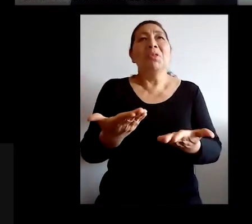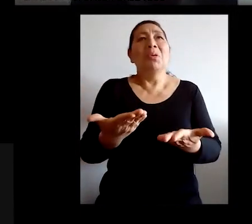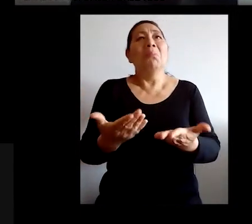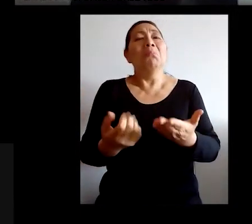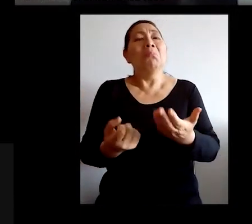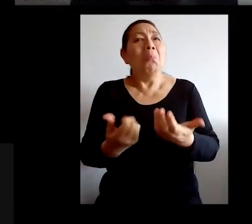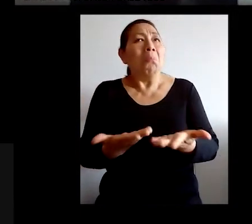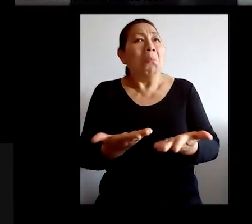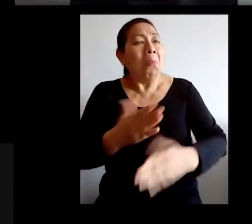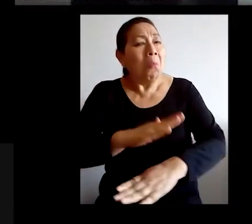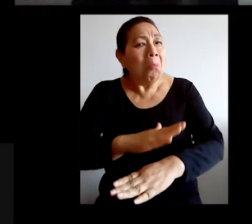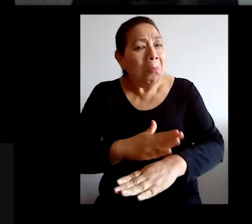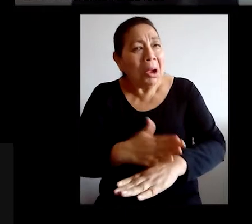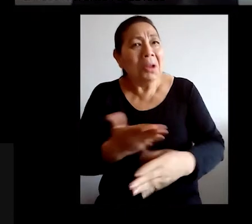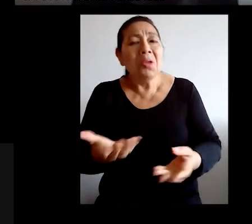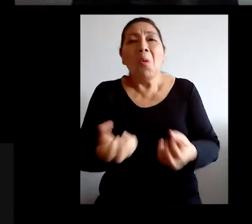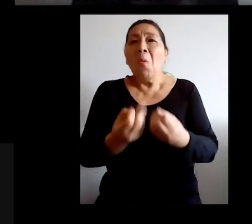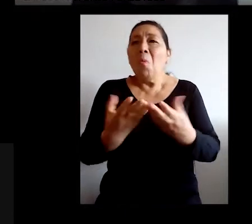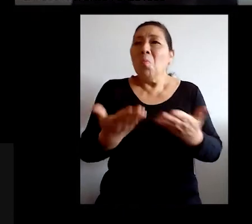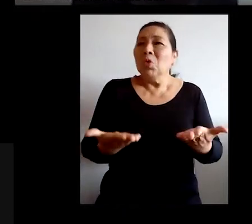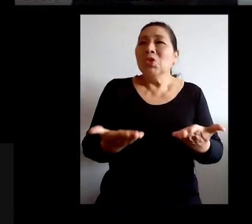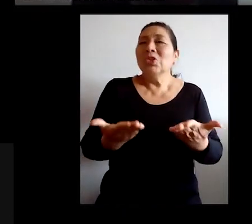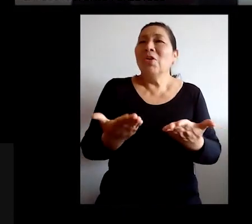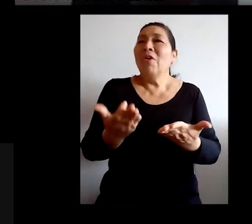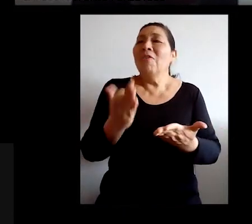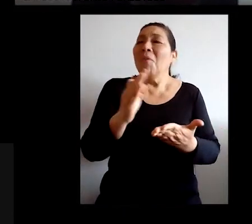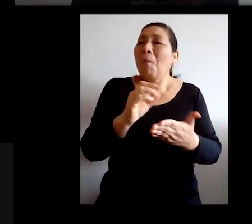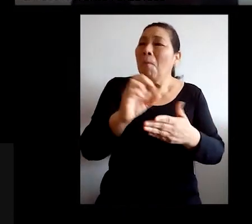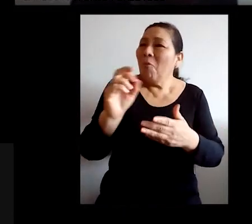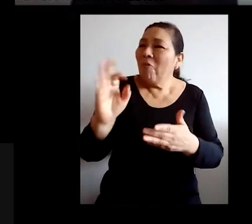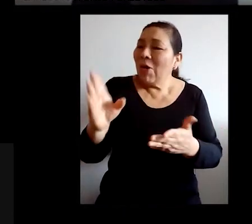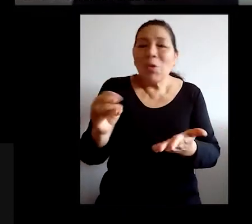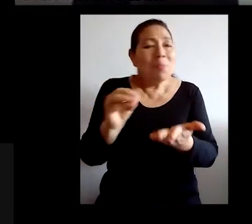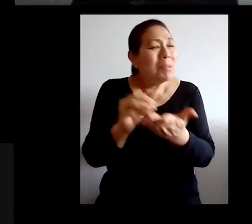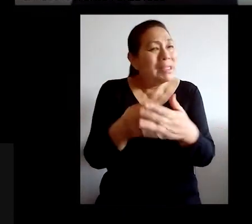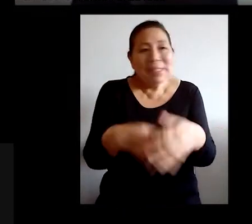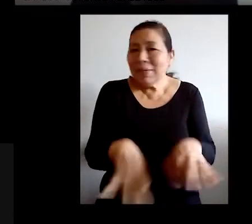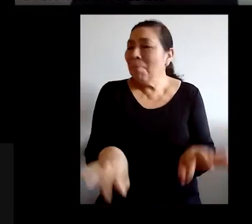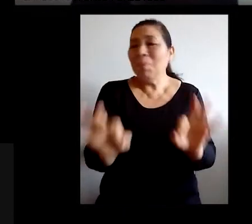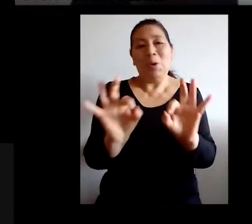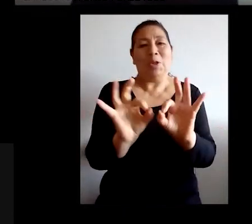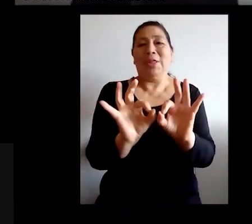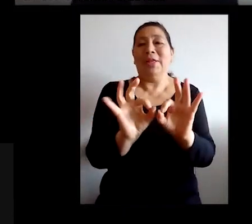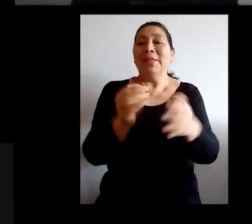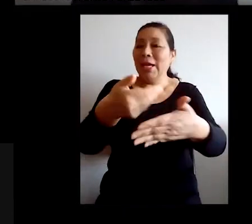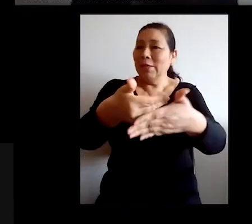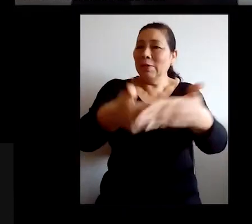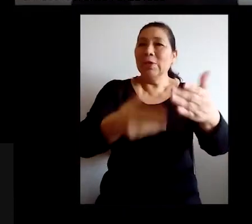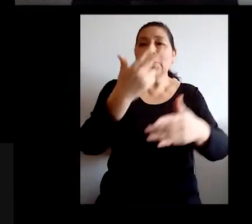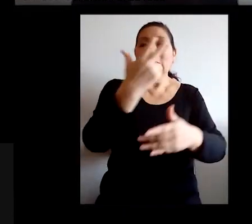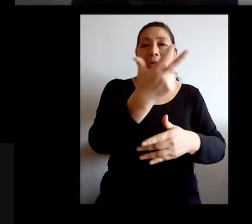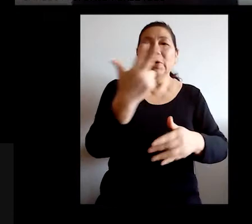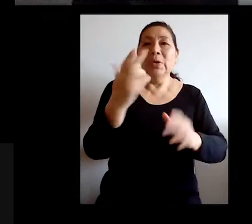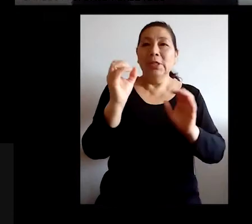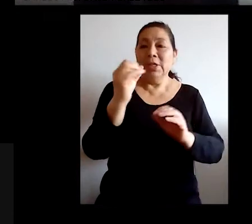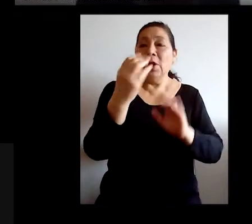generoso, tiene muchos fallos, siendo los más emblemáticos el expediente